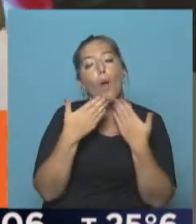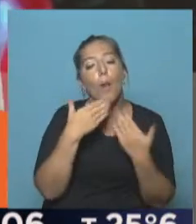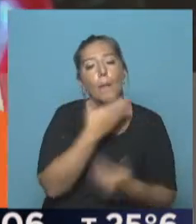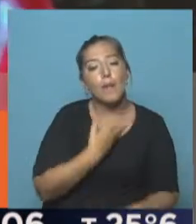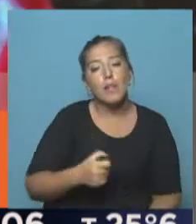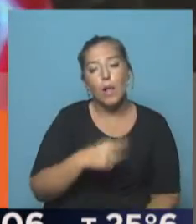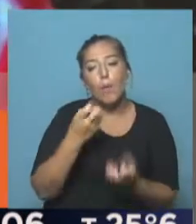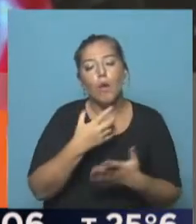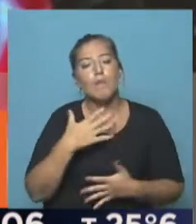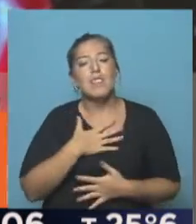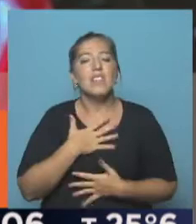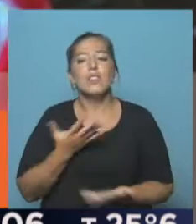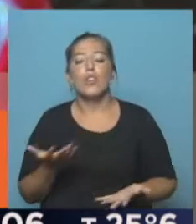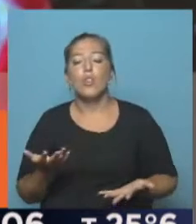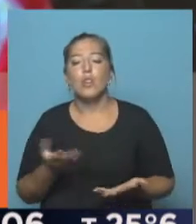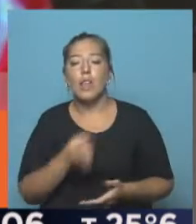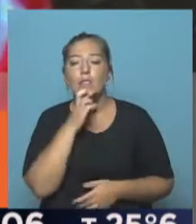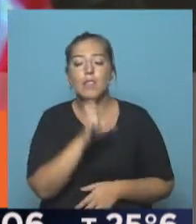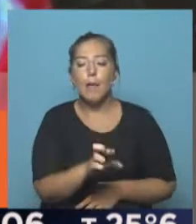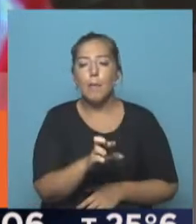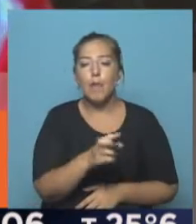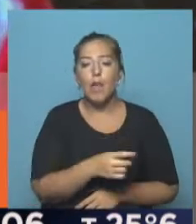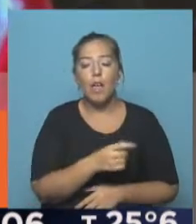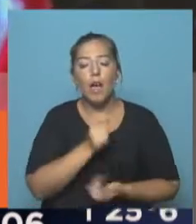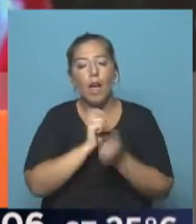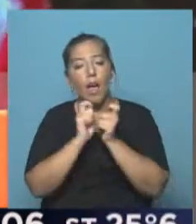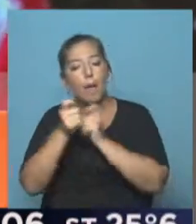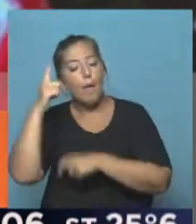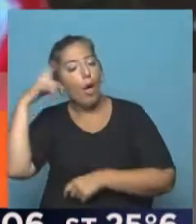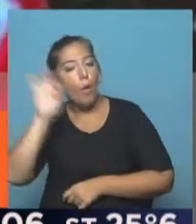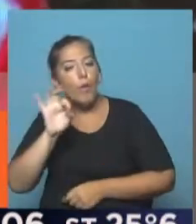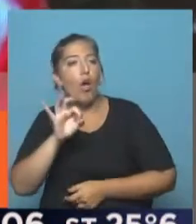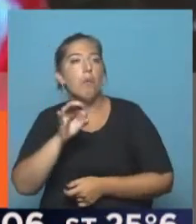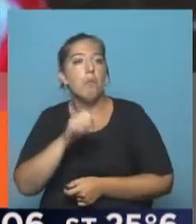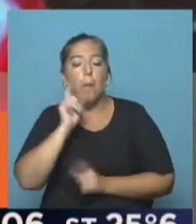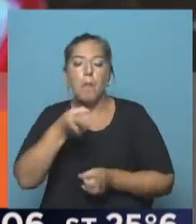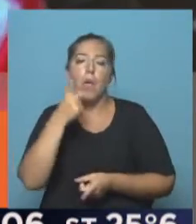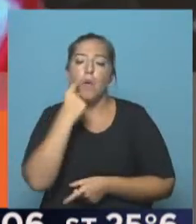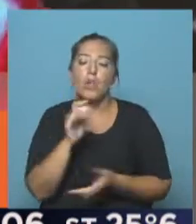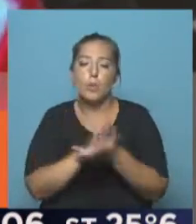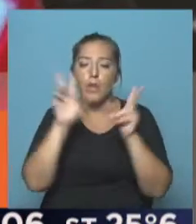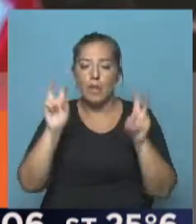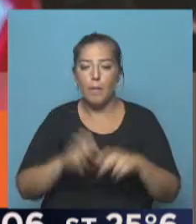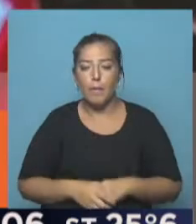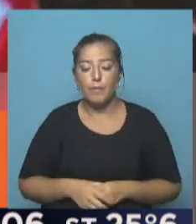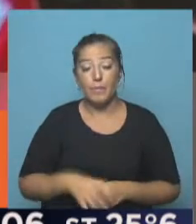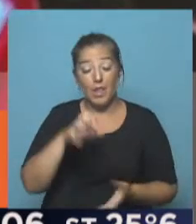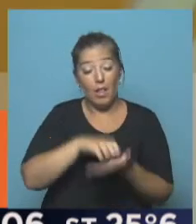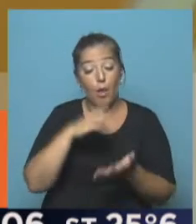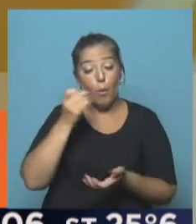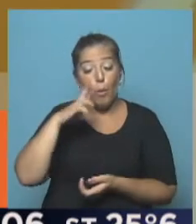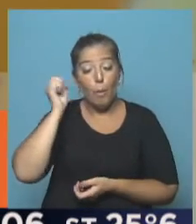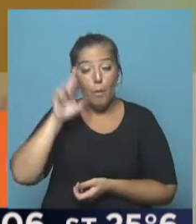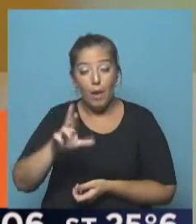Porque lo que uno tiene la sensación es de que Trump cambia de opinión en el día sobre las cosas. Mira, la agencia Bloomberg te respondió a esa pregunta